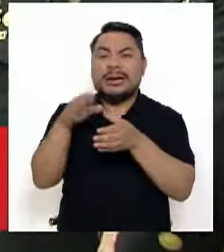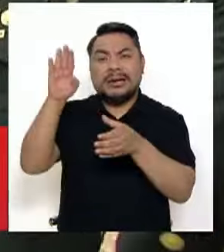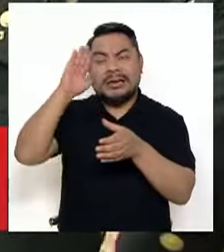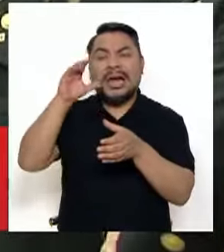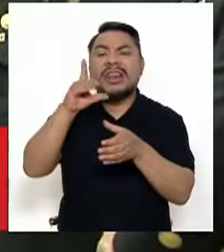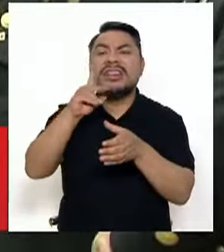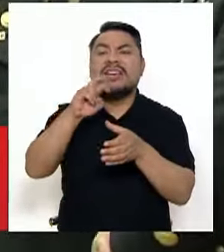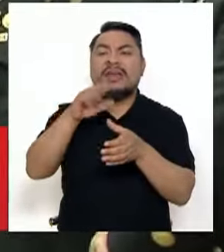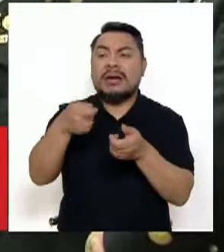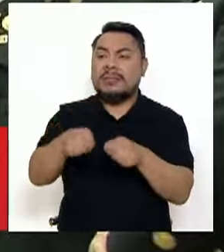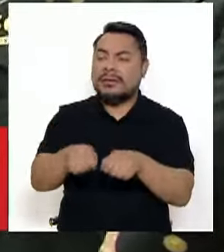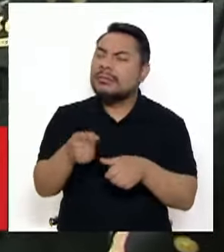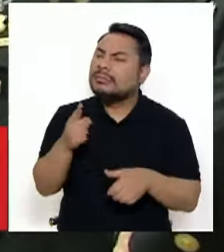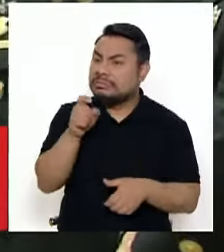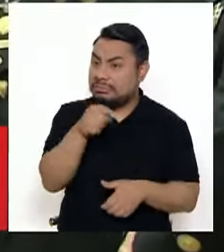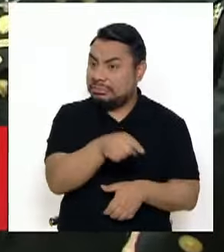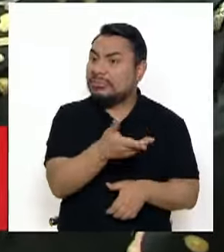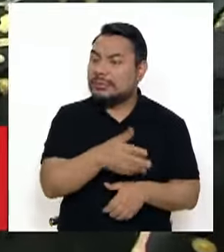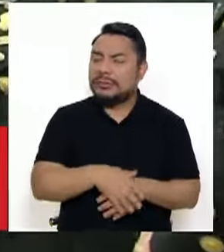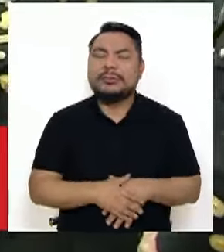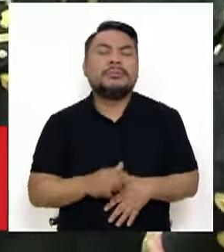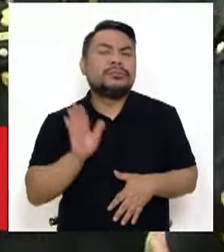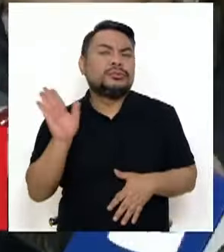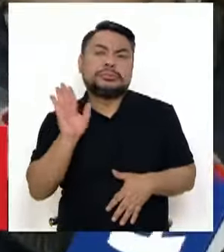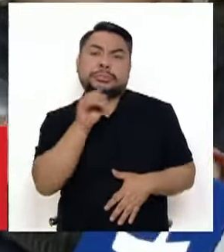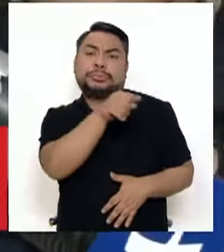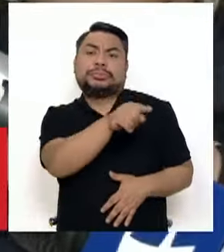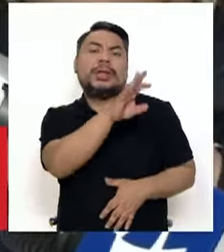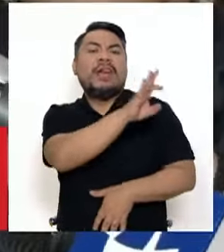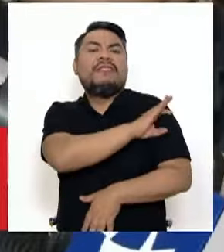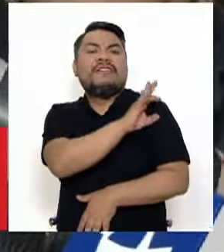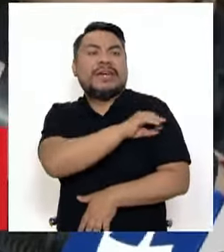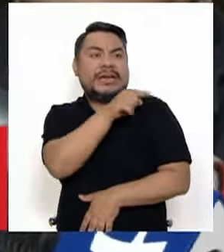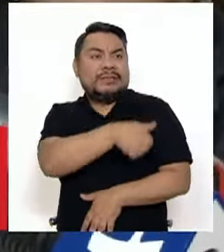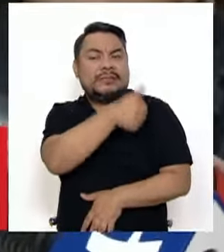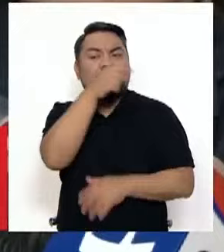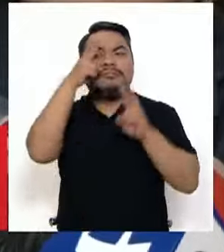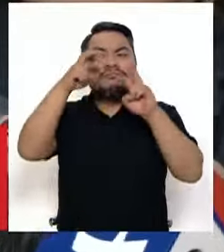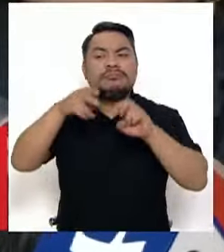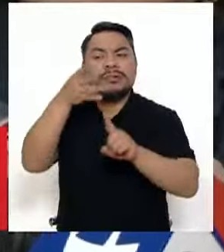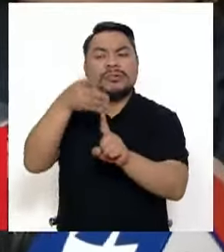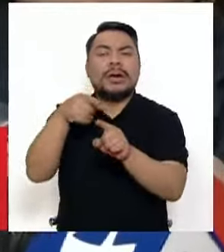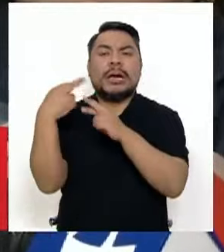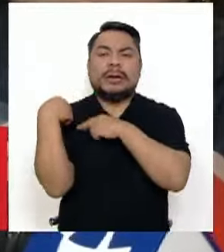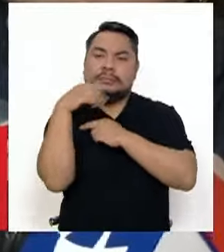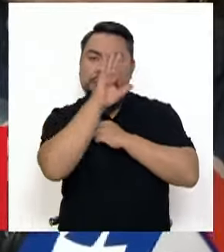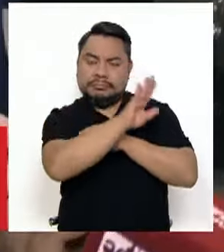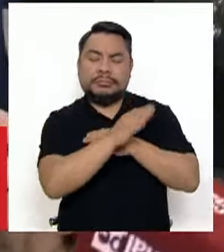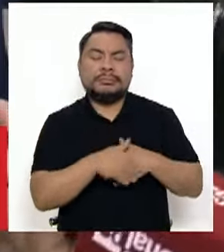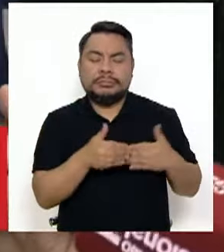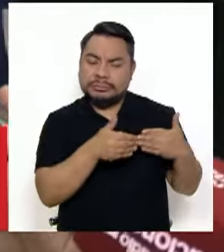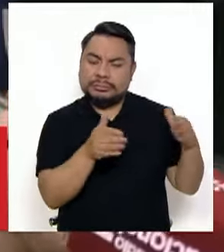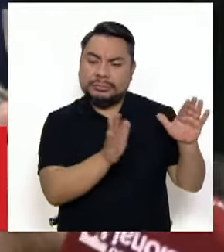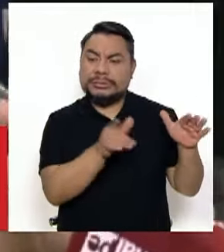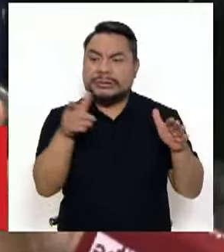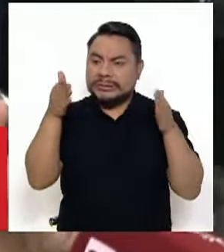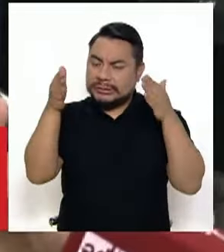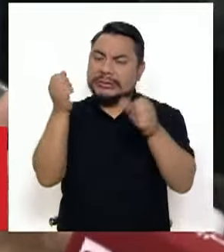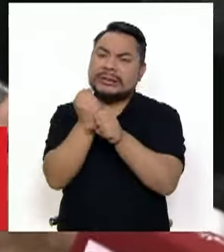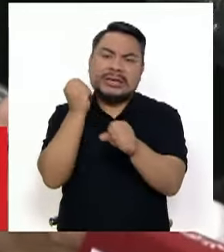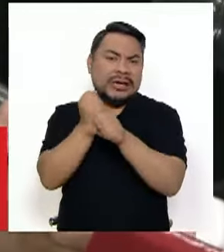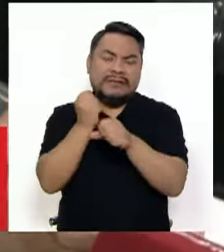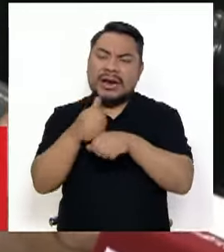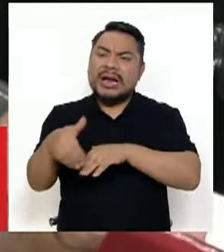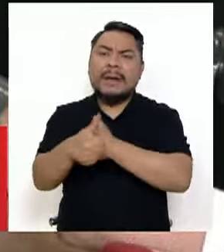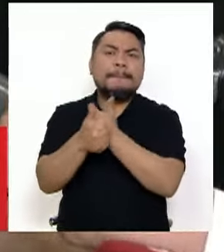DIVIAC, dijo que el Ministerio Público se encargará de investigar. Además, llamó a la unidad para continuar luchando contra el crimen